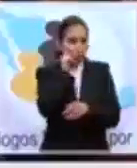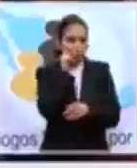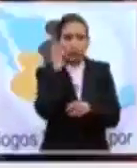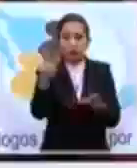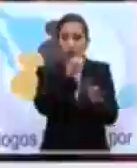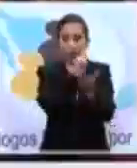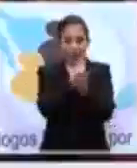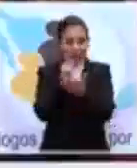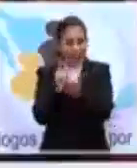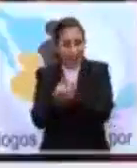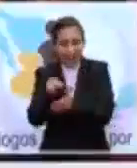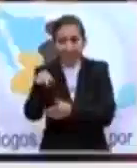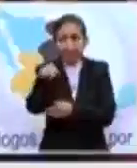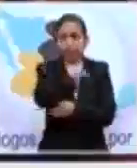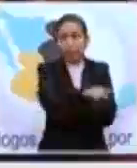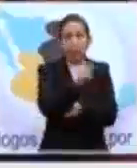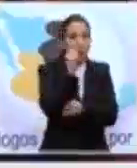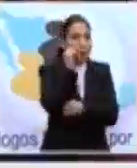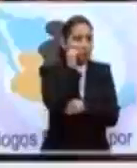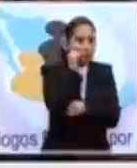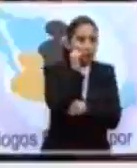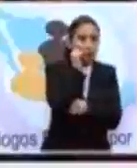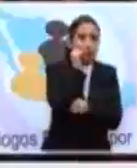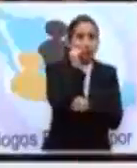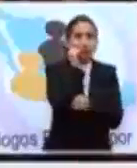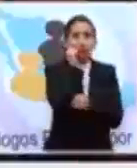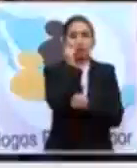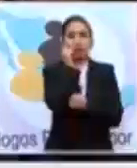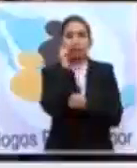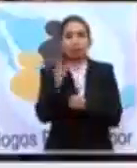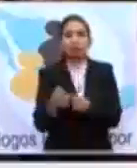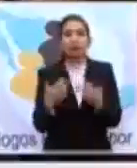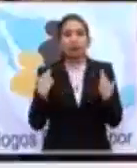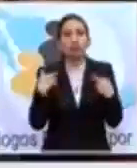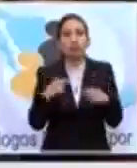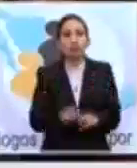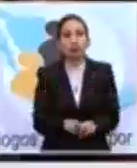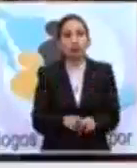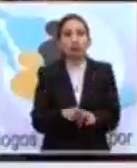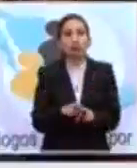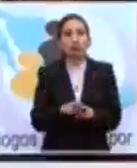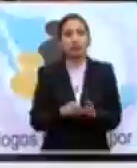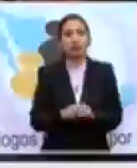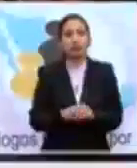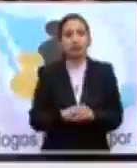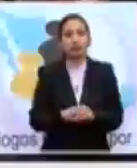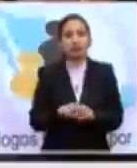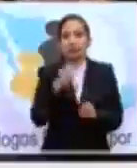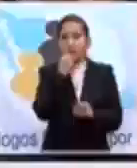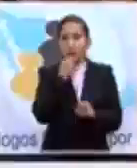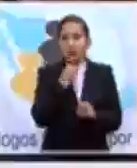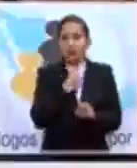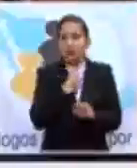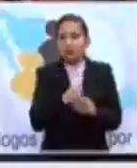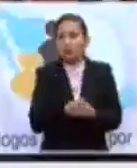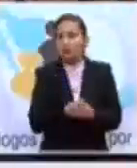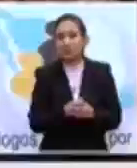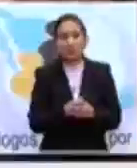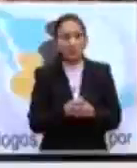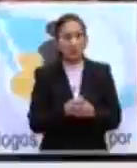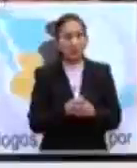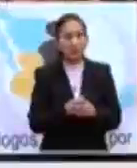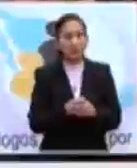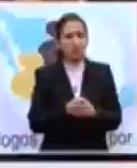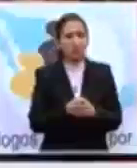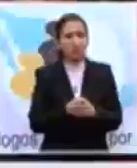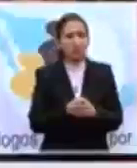las reformas y a pesar de lo que se ha venido presentando, que es muy positivo, aún no ha generado un resultado